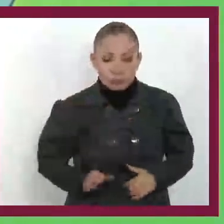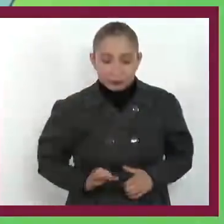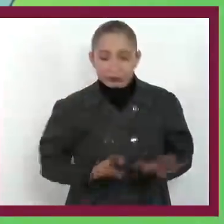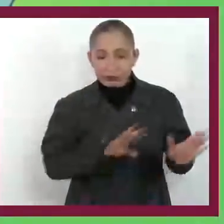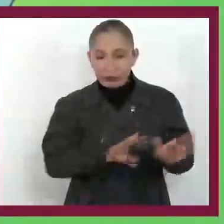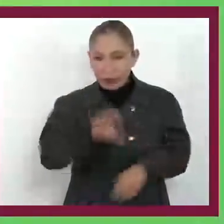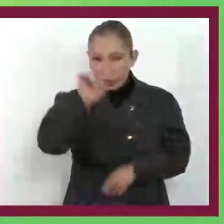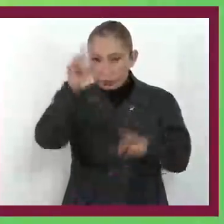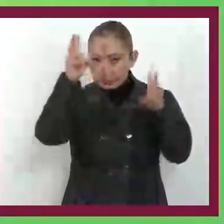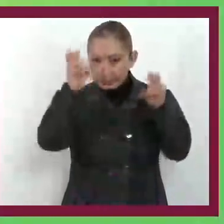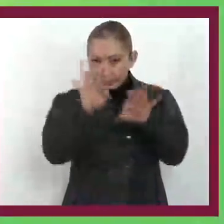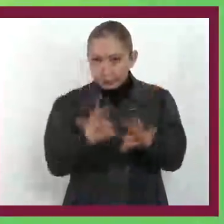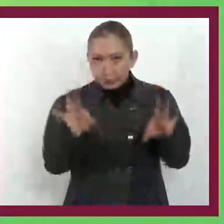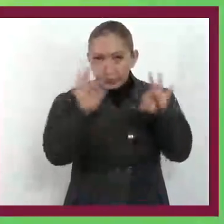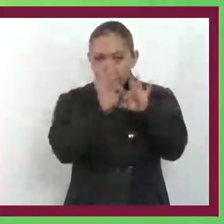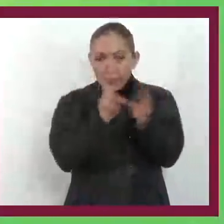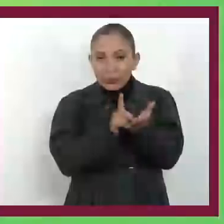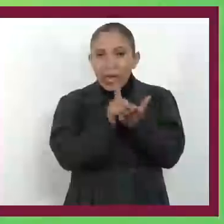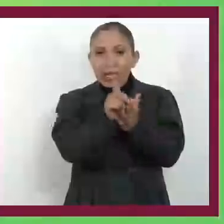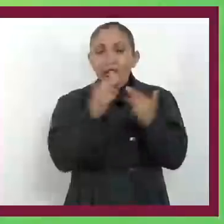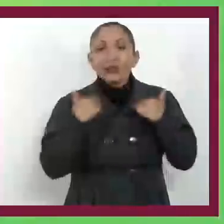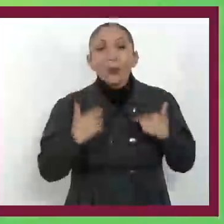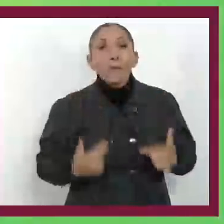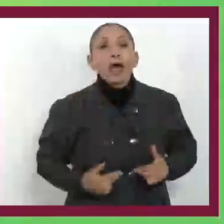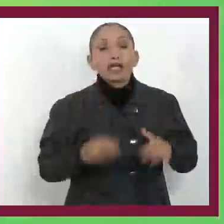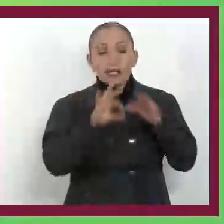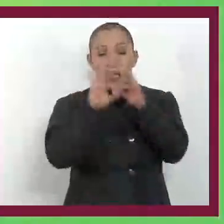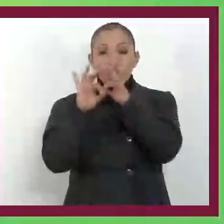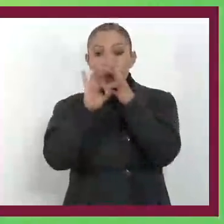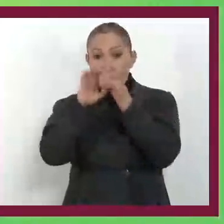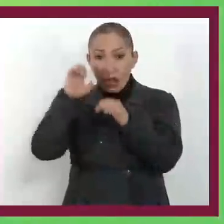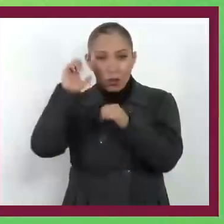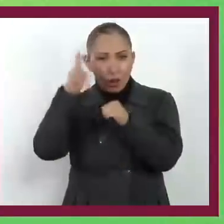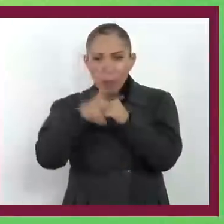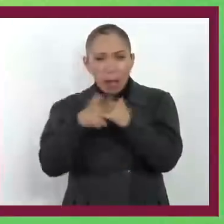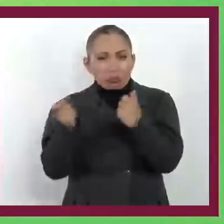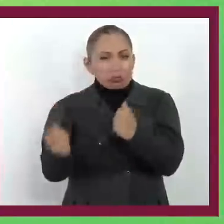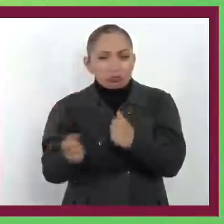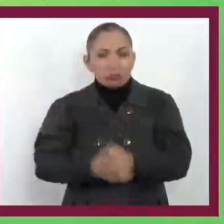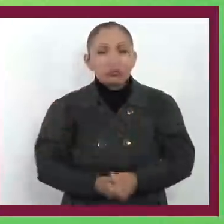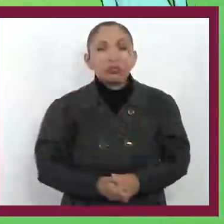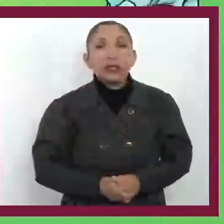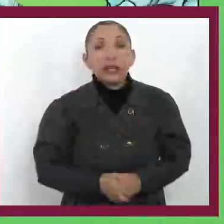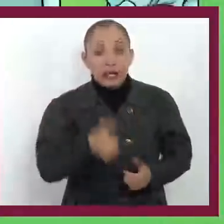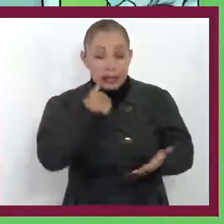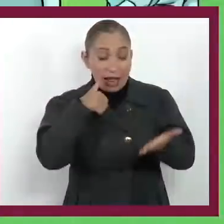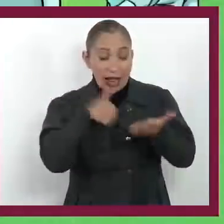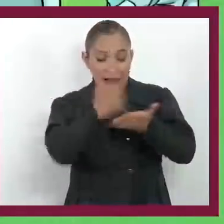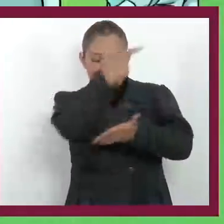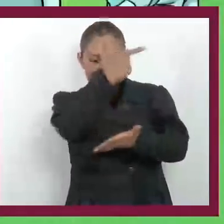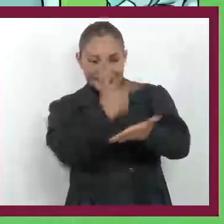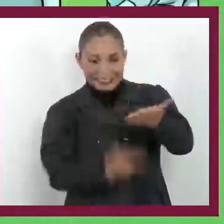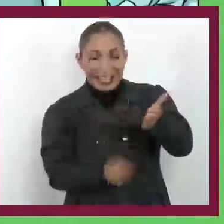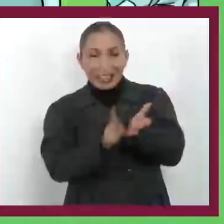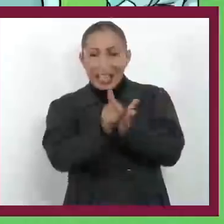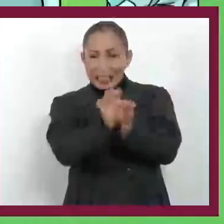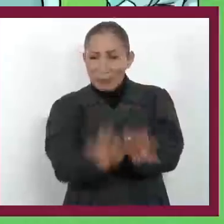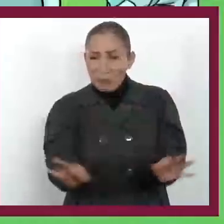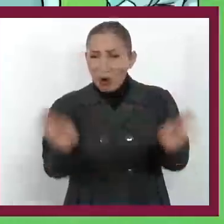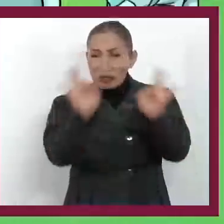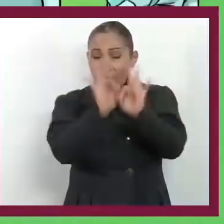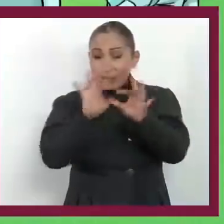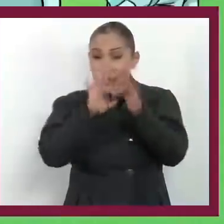Otro tema relevante son los derechos humanos de la Unión Europea. La Carta de los Derechos Fundamentales de la